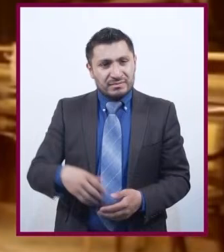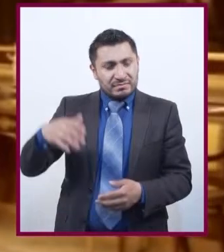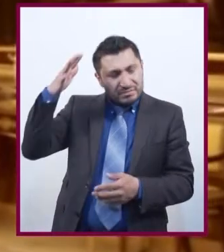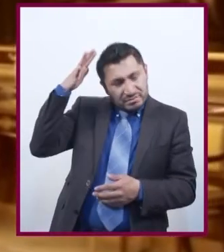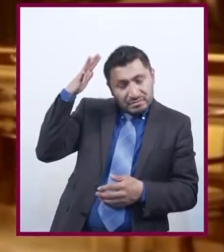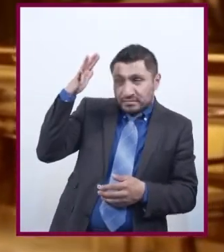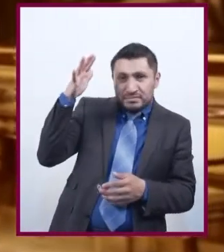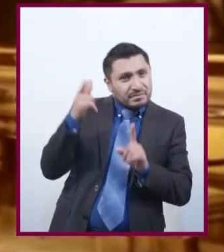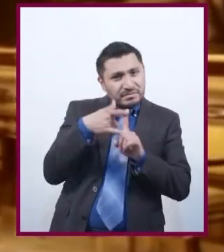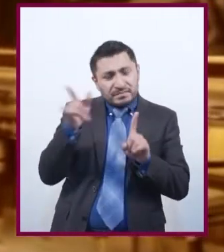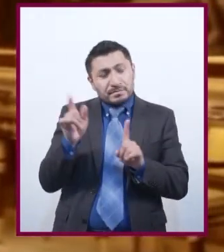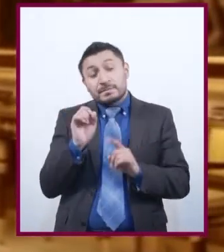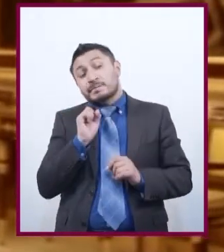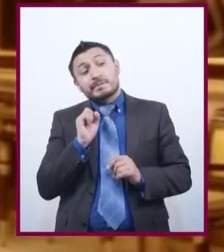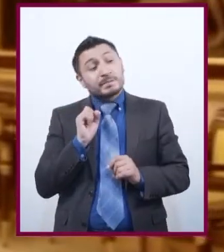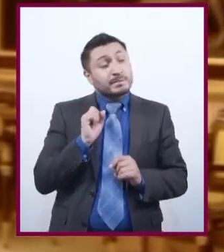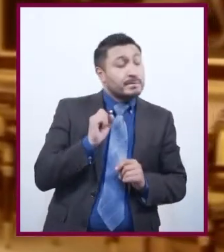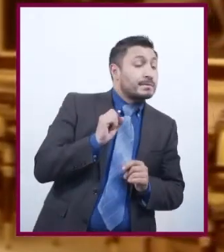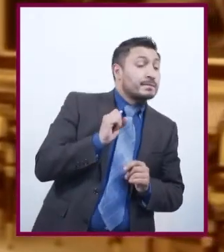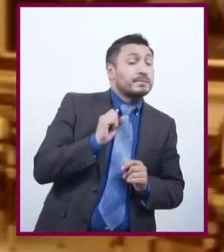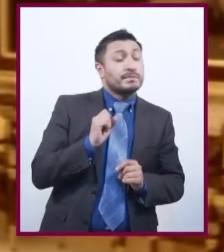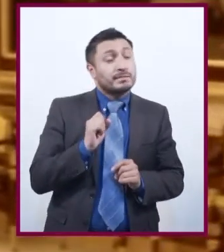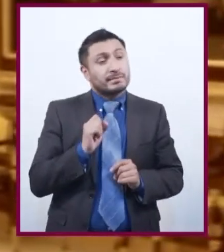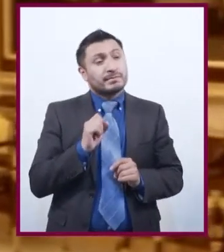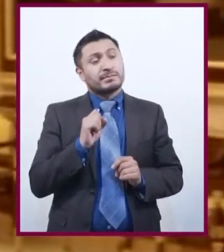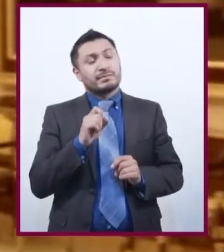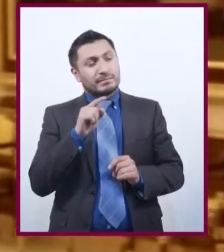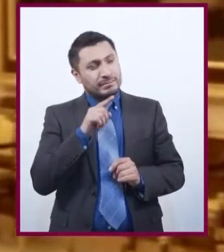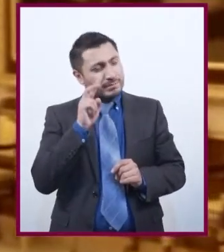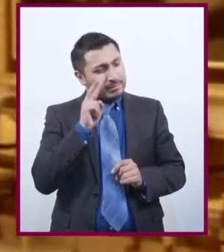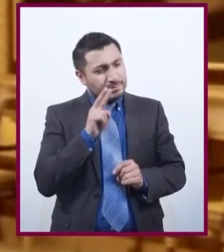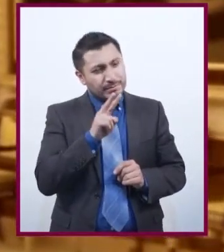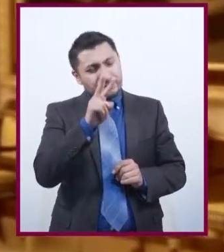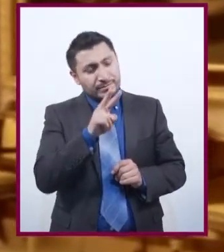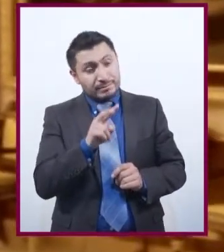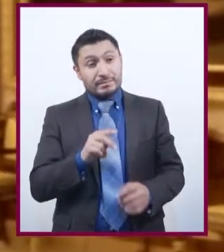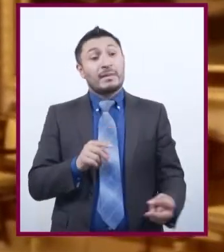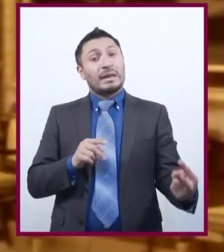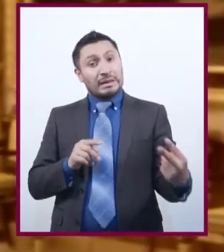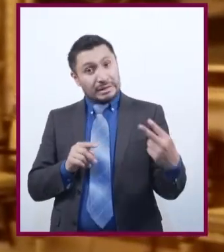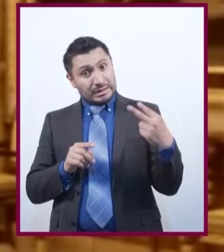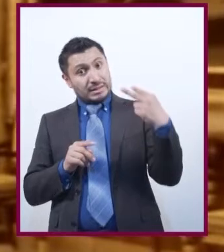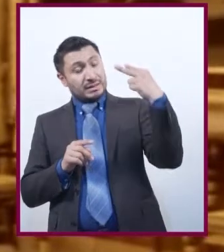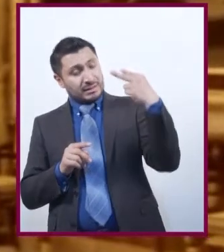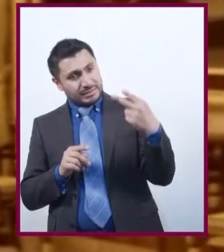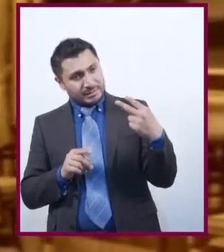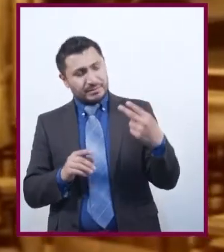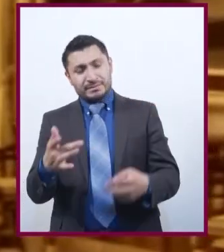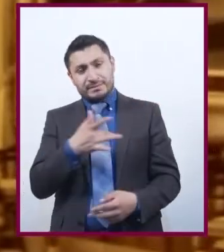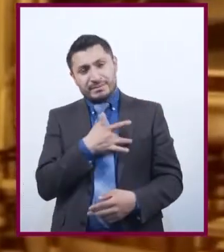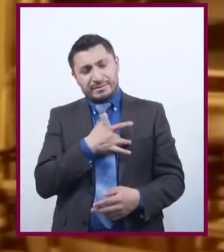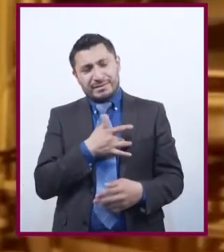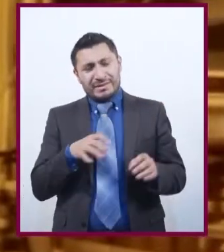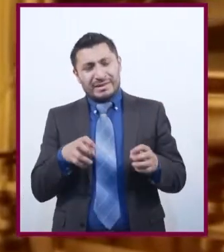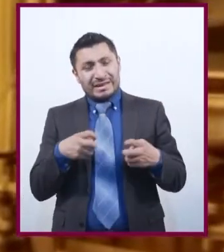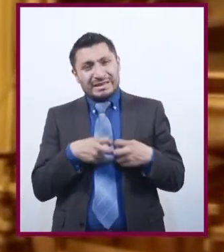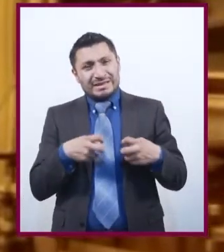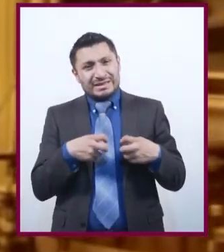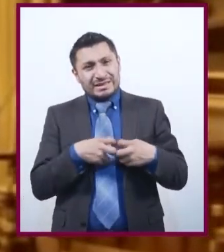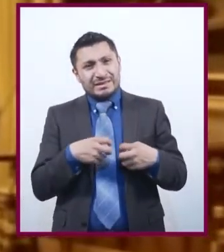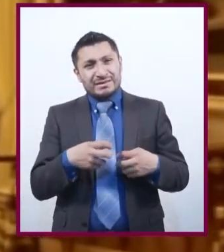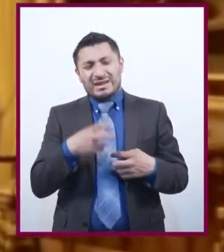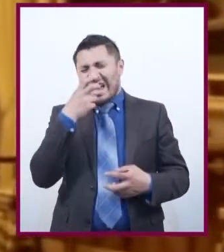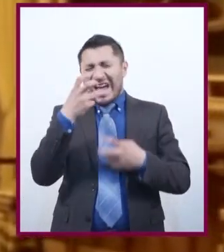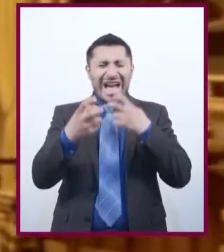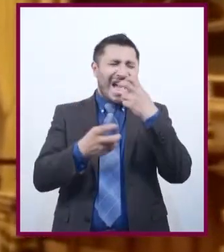desde la sombra de la puerta al otro extremo de la habitación una pequeña figura lo contemplaba le